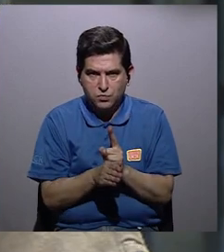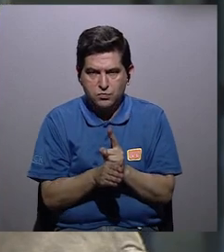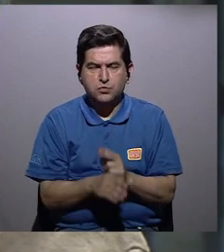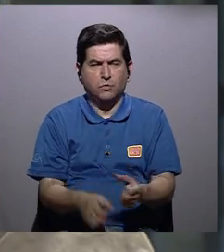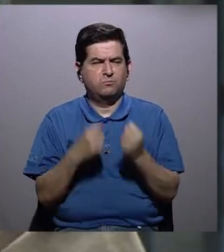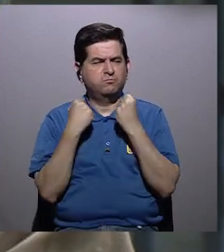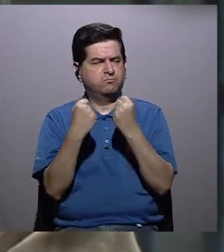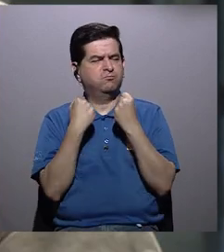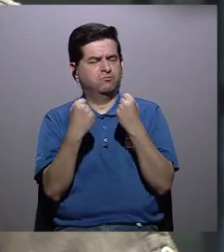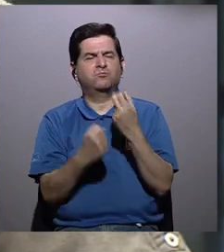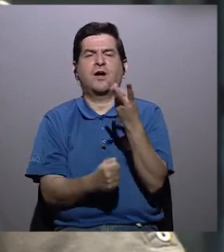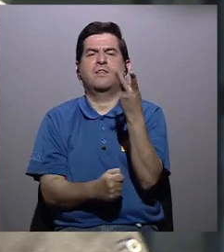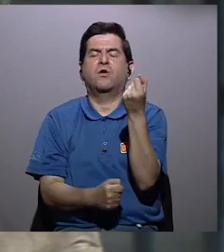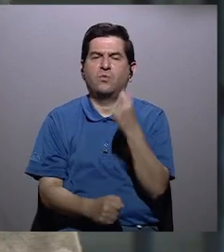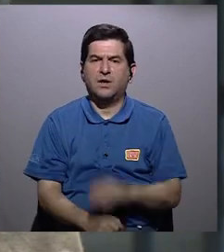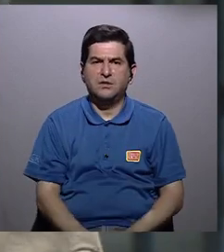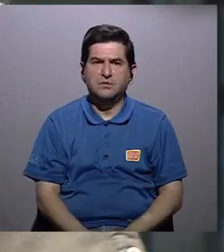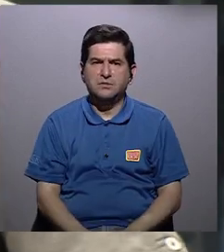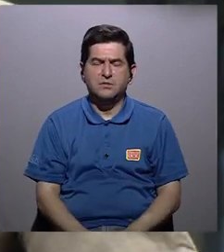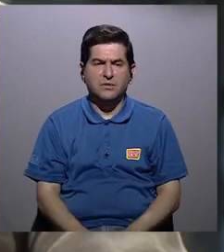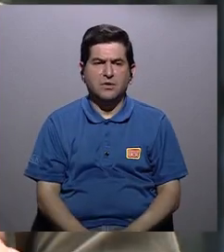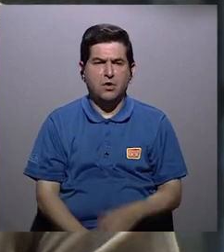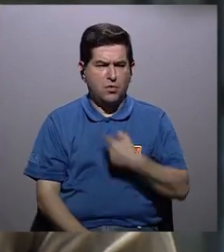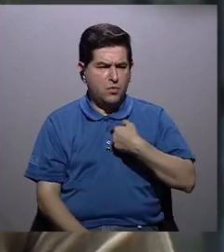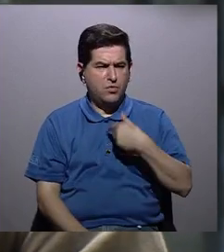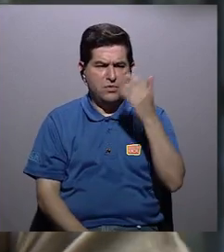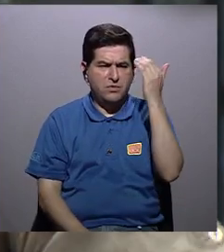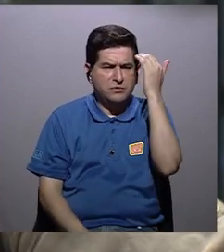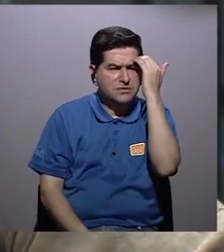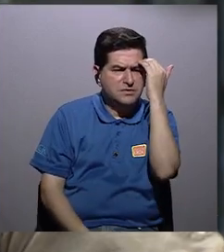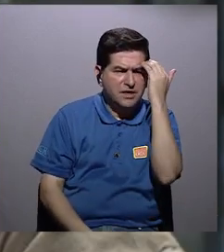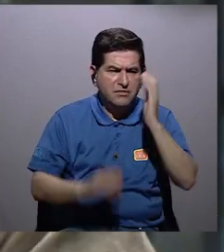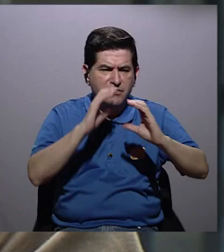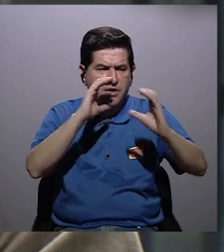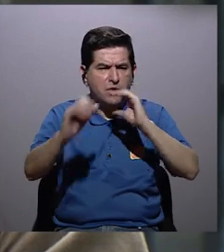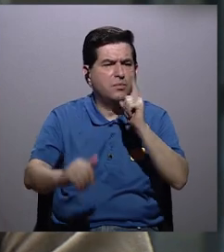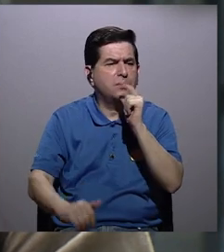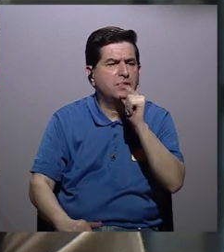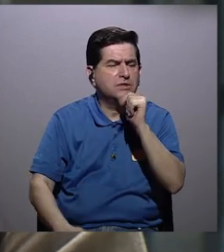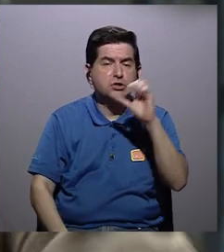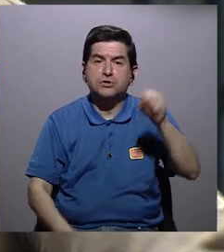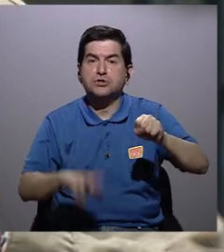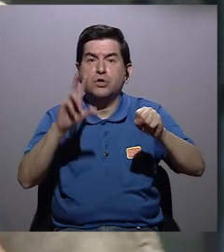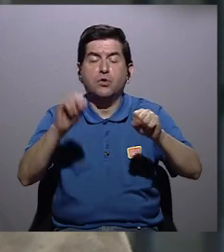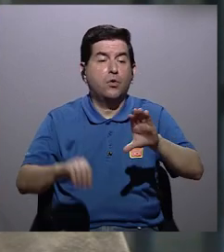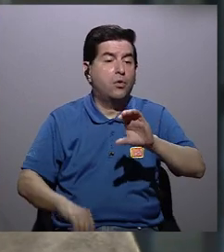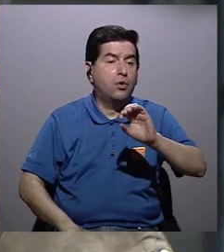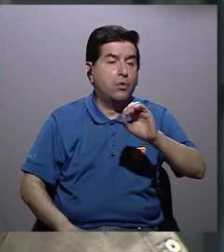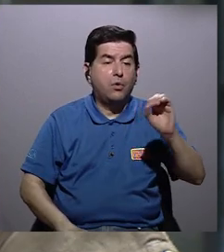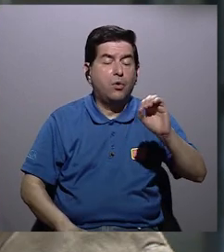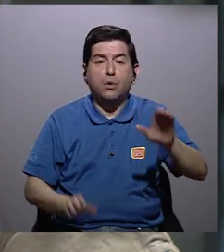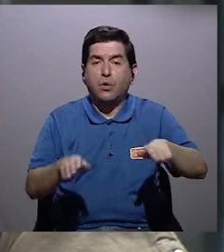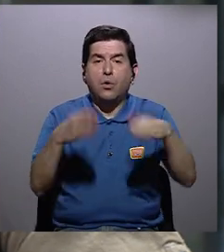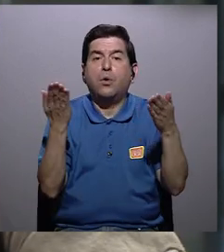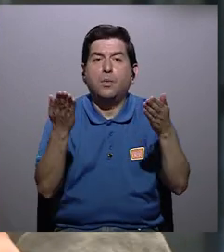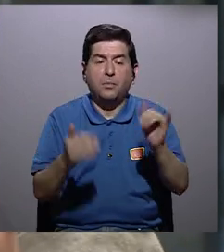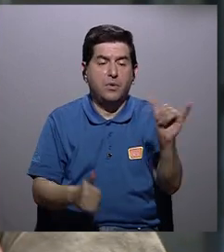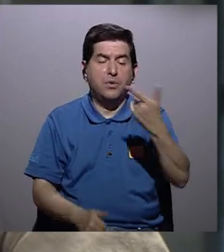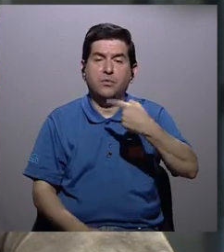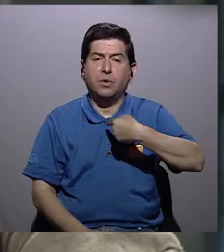tan intensivo es el uso, a saber con quién comunicarse o no comunicarse o cómo comunicarse, igualmente tengo